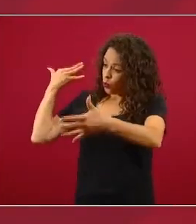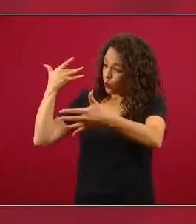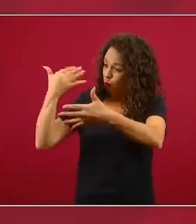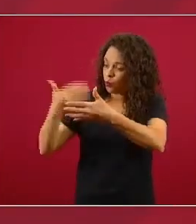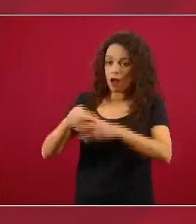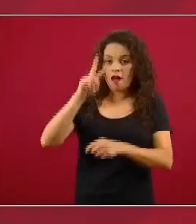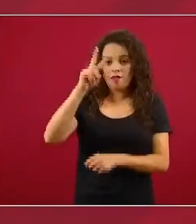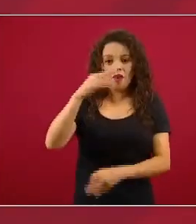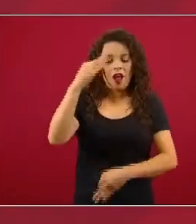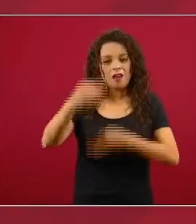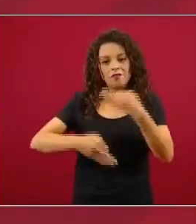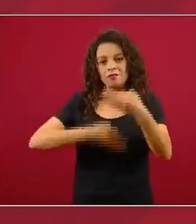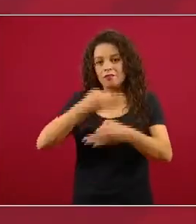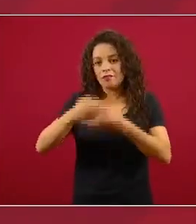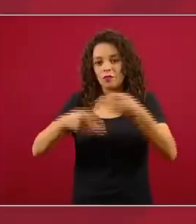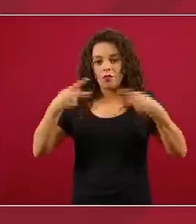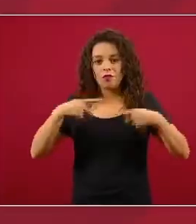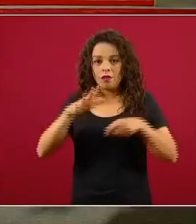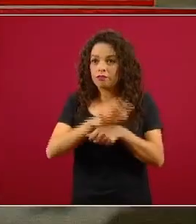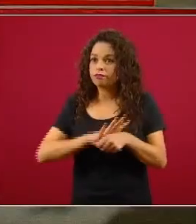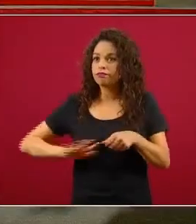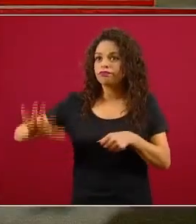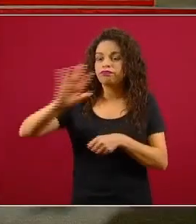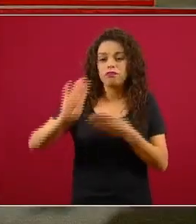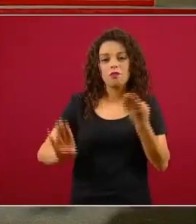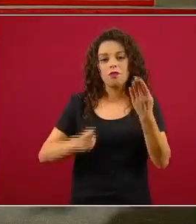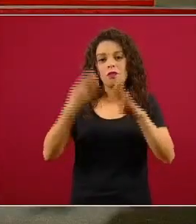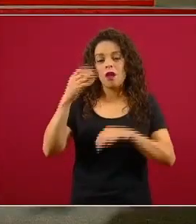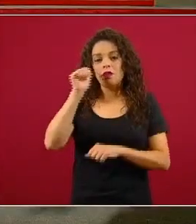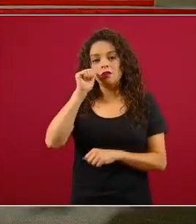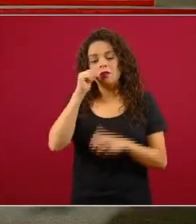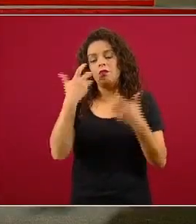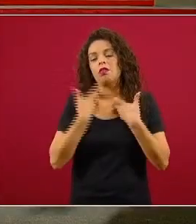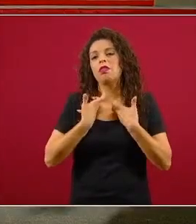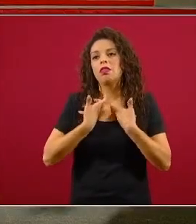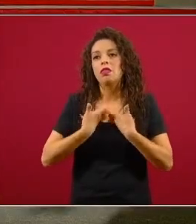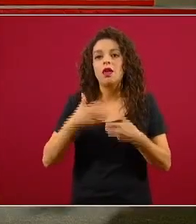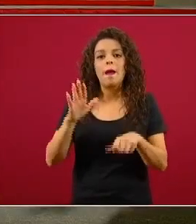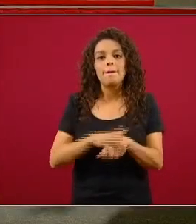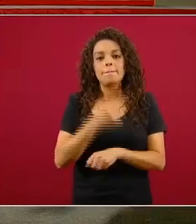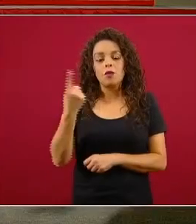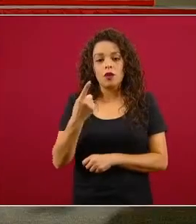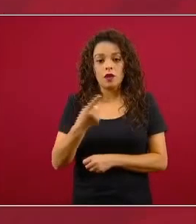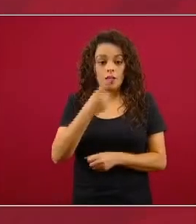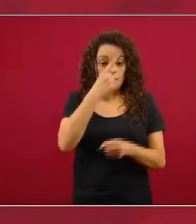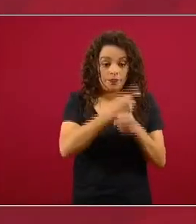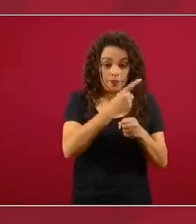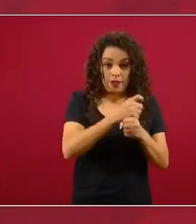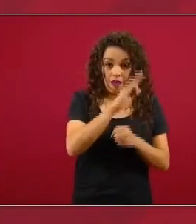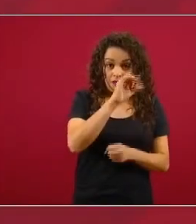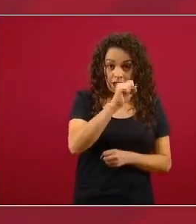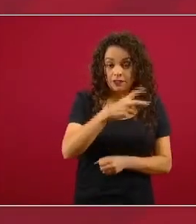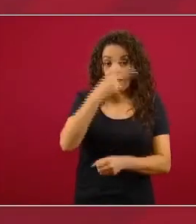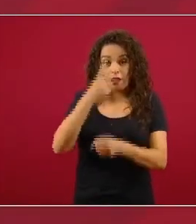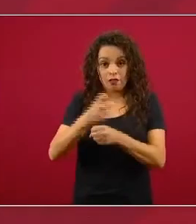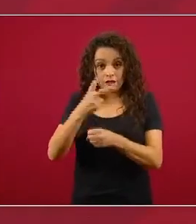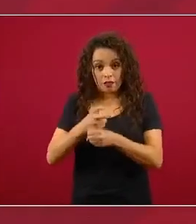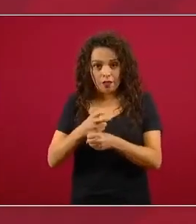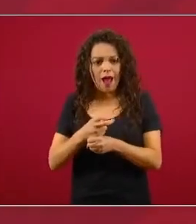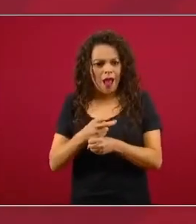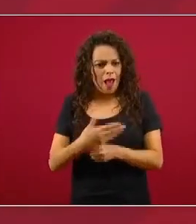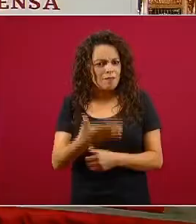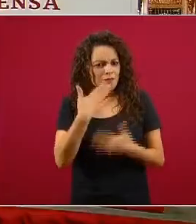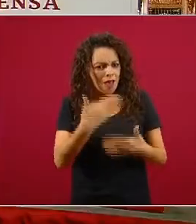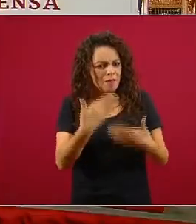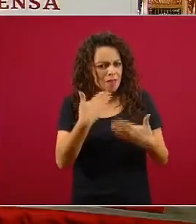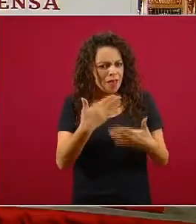comunidad global o a toda la población cuando los resultados son muy prometedores en la fase 1 y 2 y cuando llega la fase 3